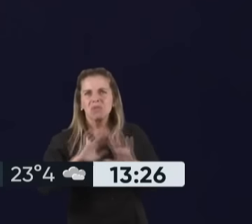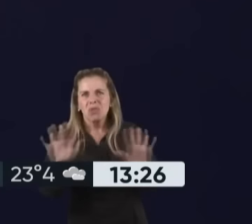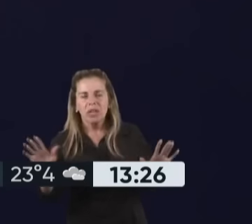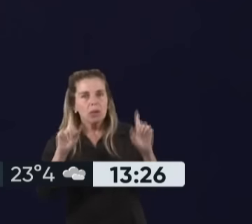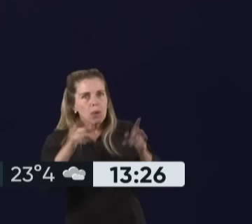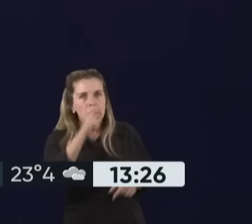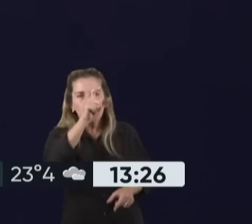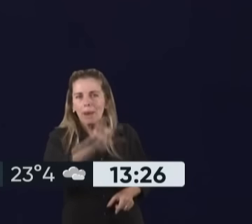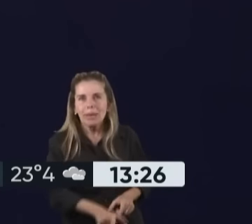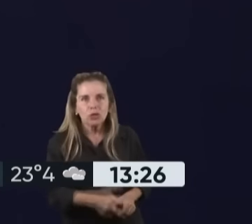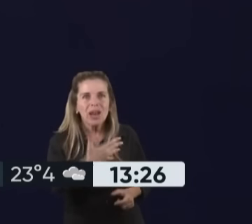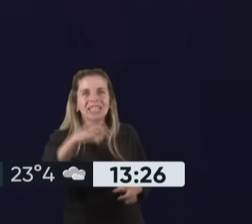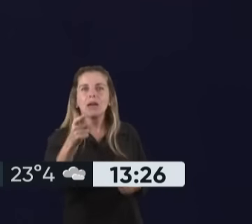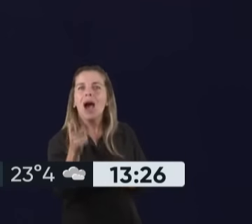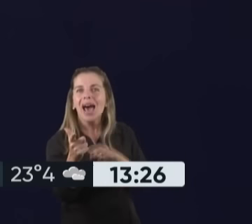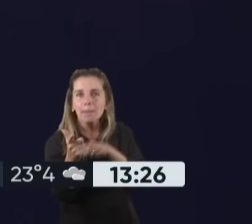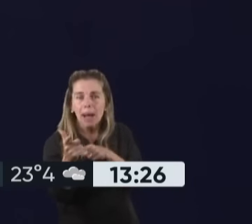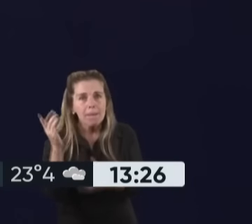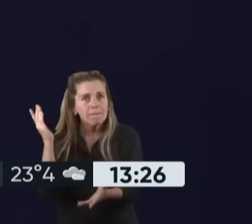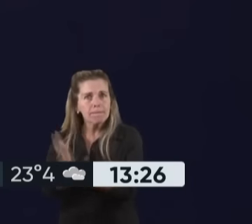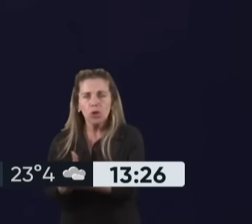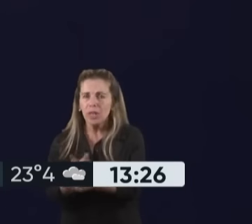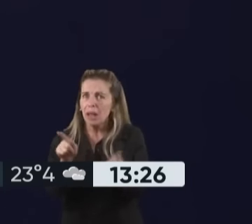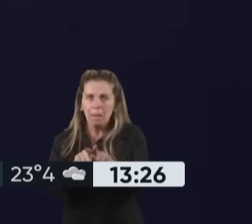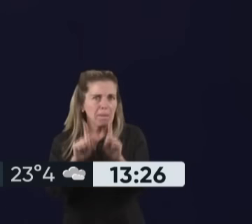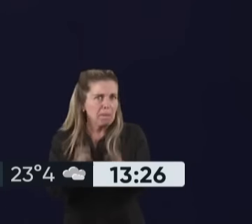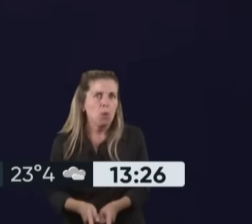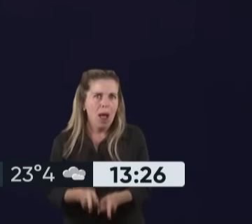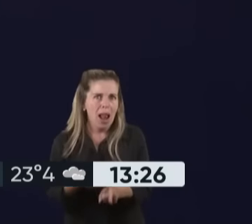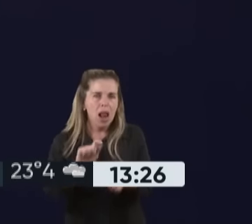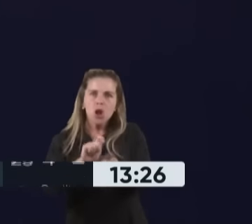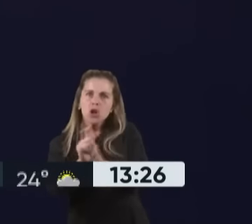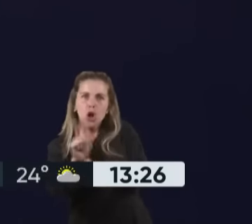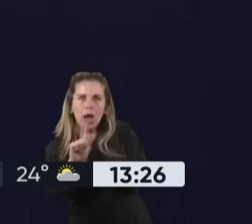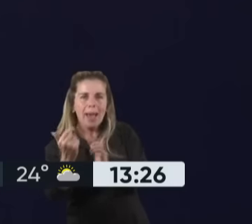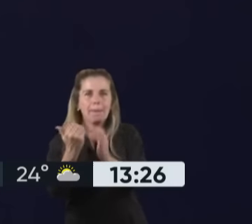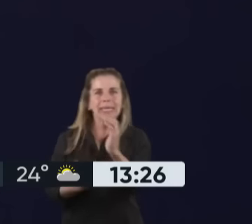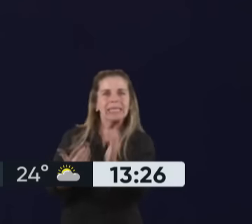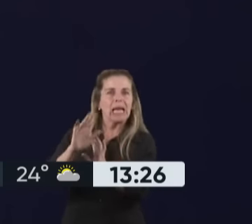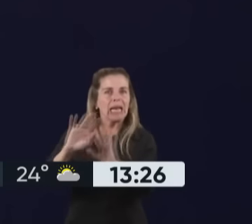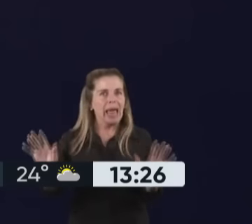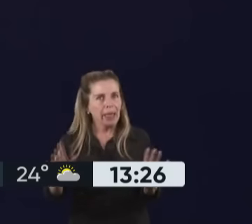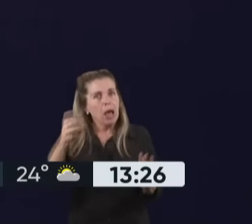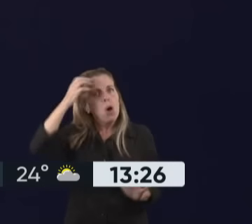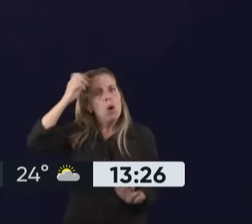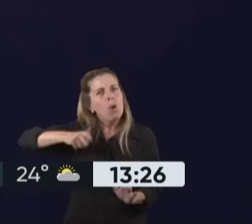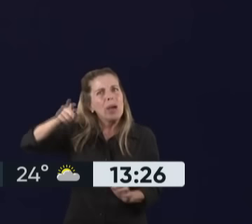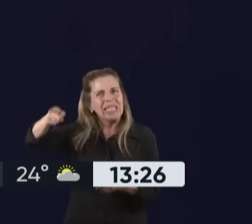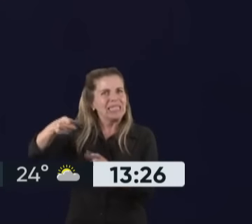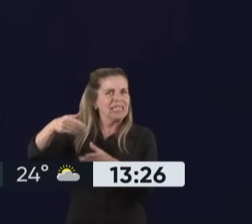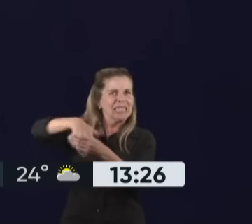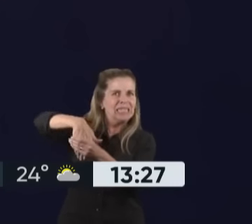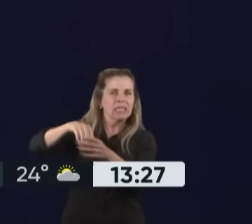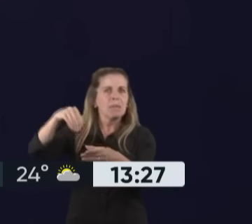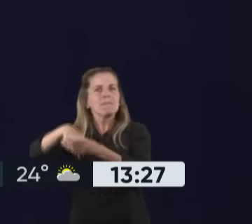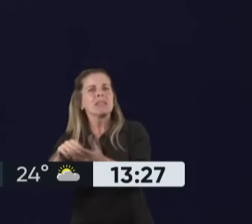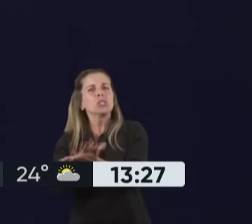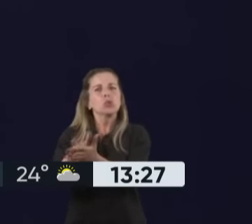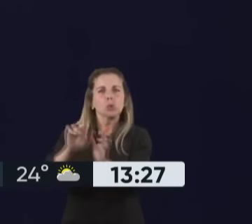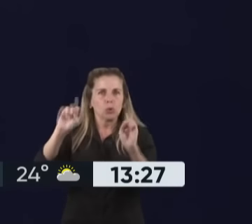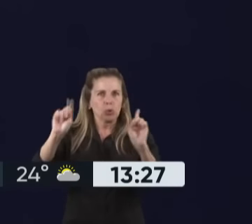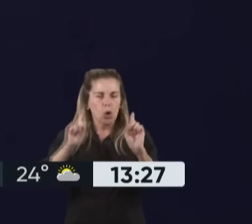arma, la condena va a ser taxativa, concreta, y no va a haber interpretación judicial posible que entienda que esa arma